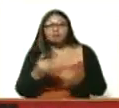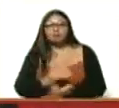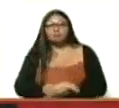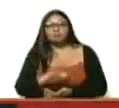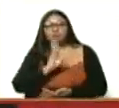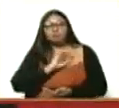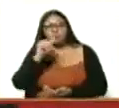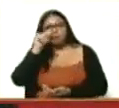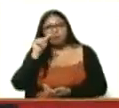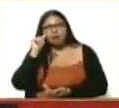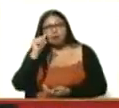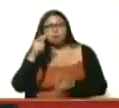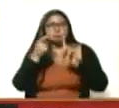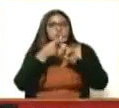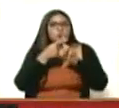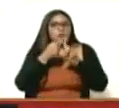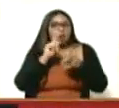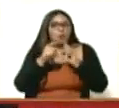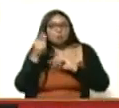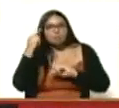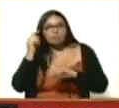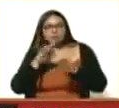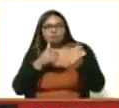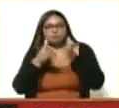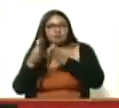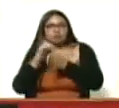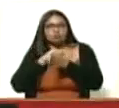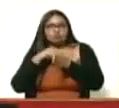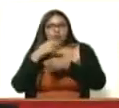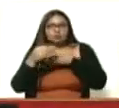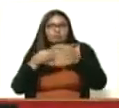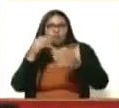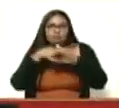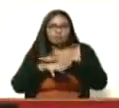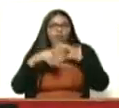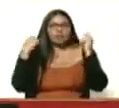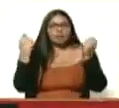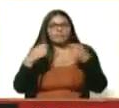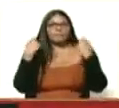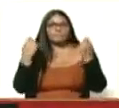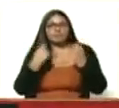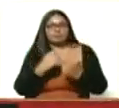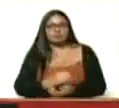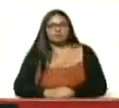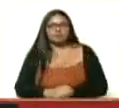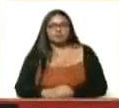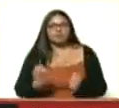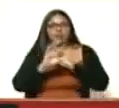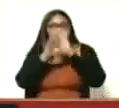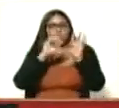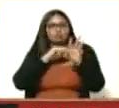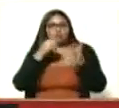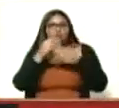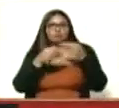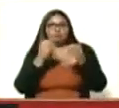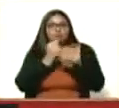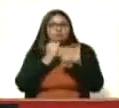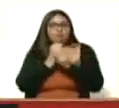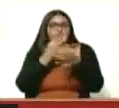mayoría hoy en día son positivos. Y hablo fuera de los que hacemos, los que estamos metidos en la campaña, que por supuesto hacemos un trabajo